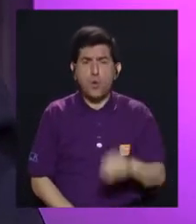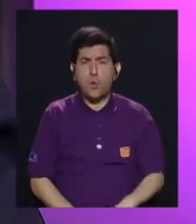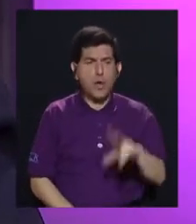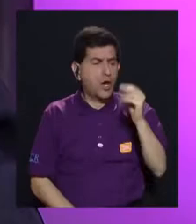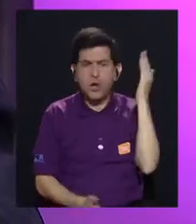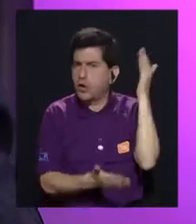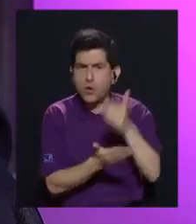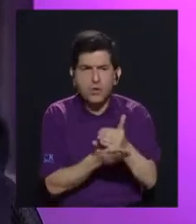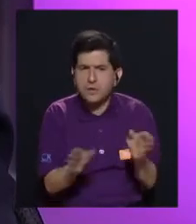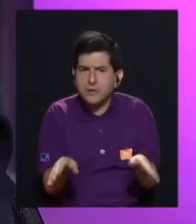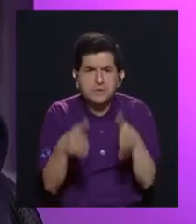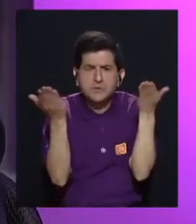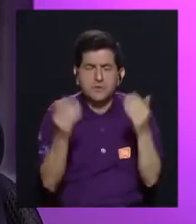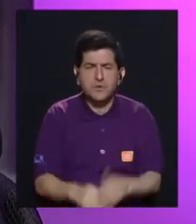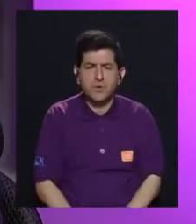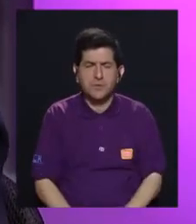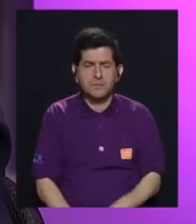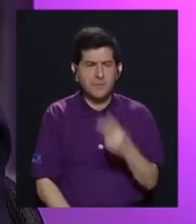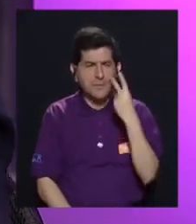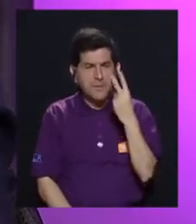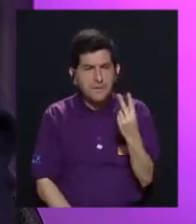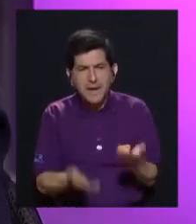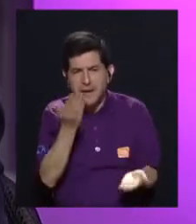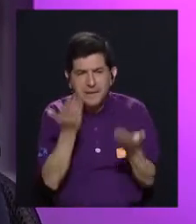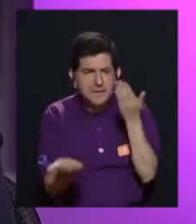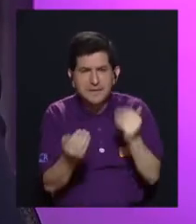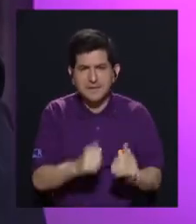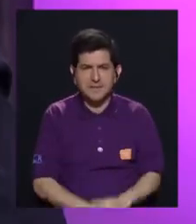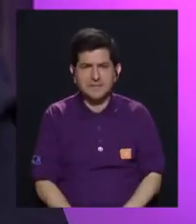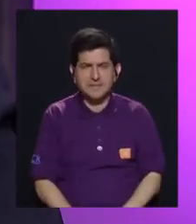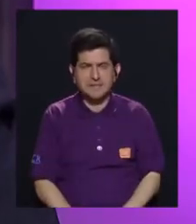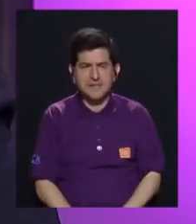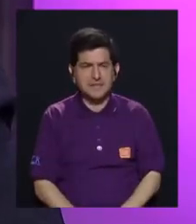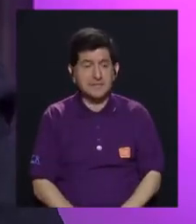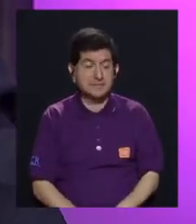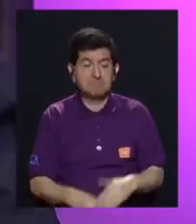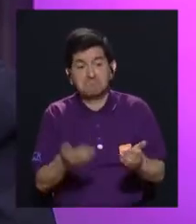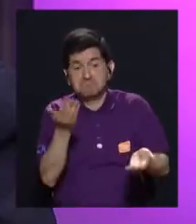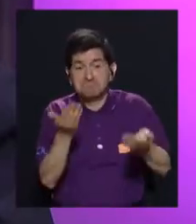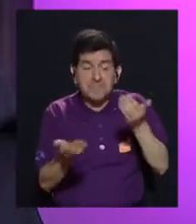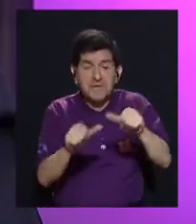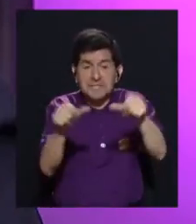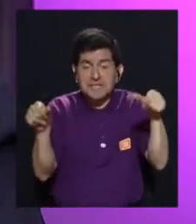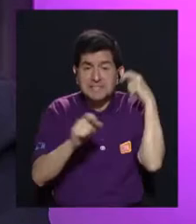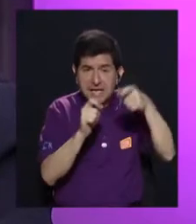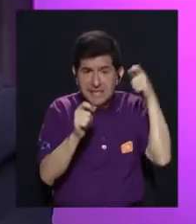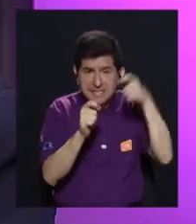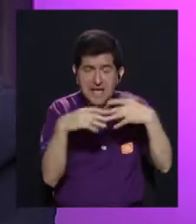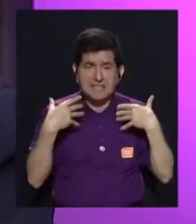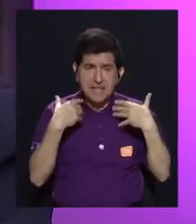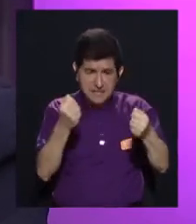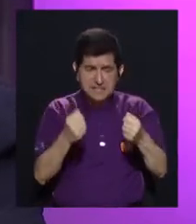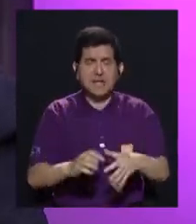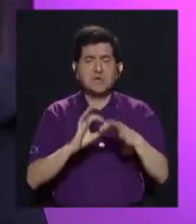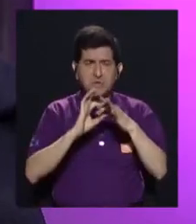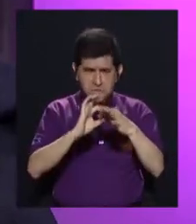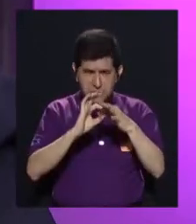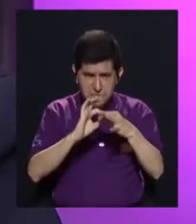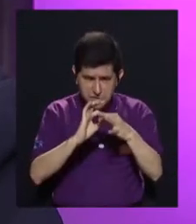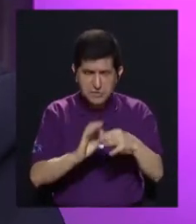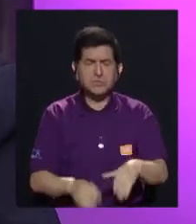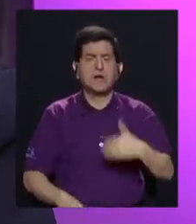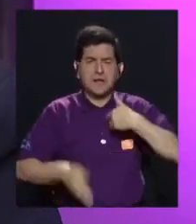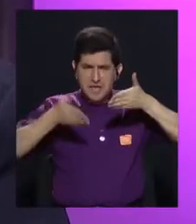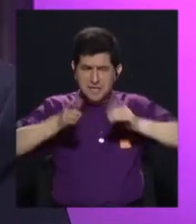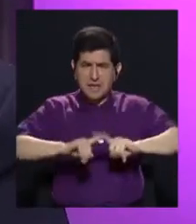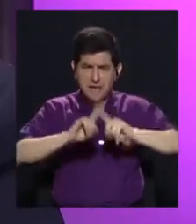interrumpido entonces hay deudas aquí que podríamos pensar que están muy ubicadas en áreas específicas de salud sexual y reproductiva pero lo que